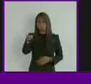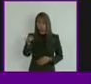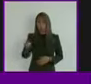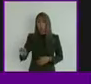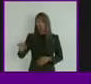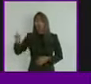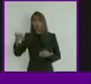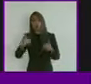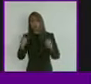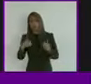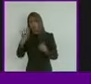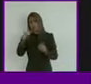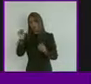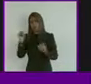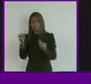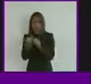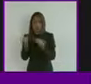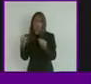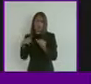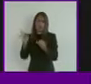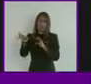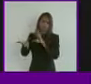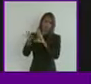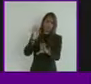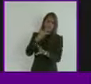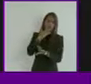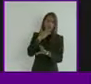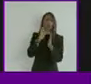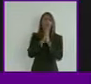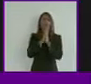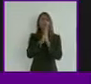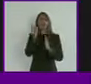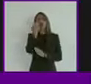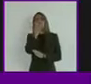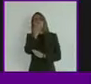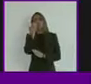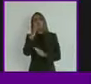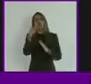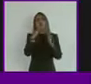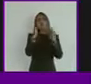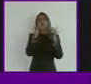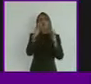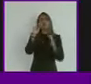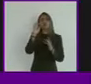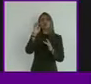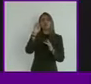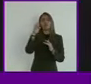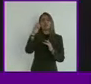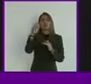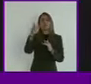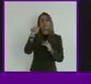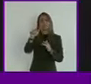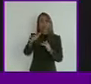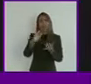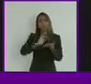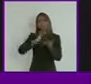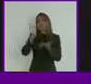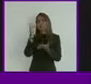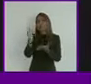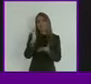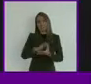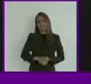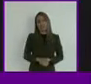totalmente atinada y acertada. Mis saludos, por favor, también al Colegio Francés del Pedregal de Excelencia por sumar y por traer, pues, notas